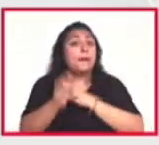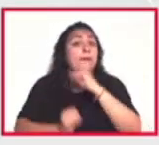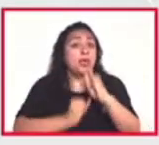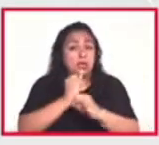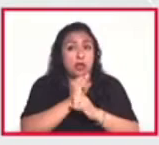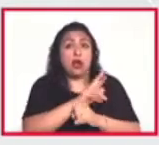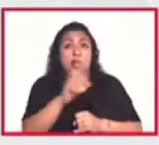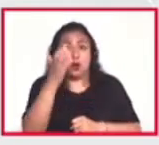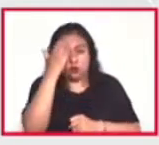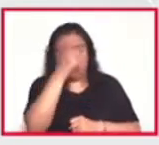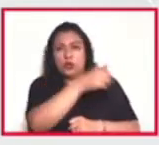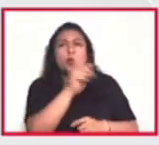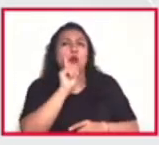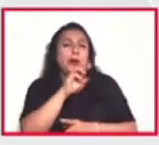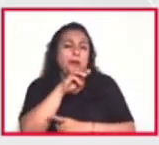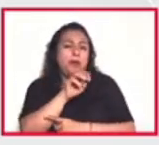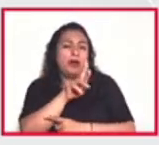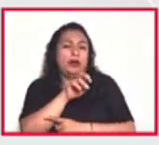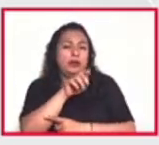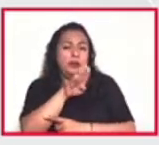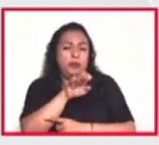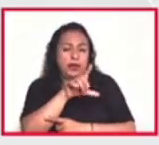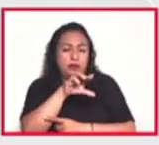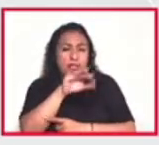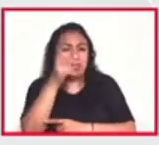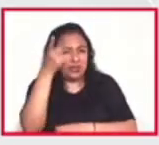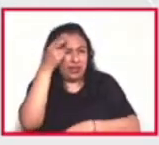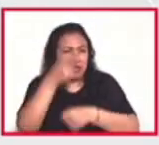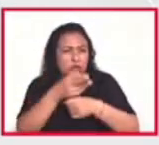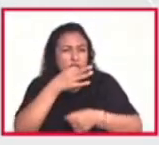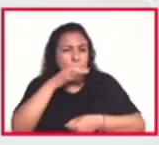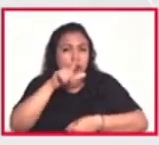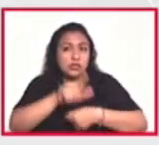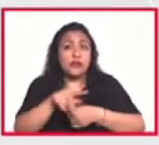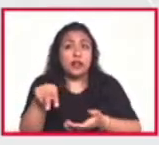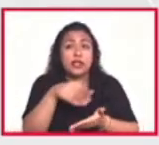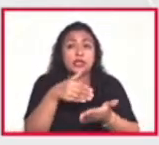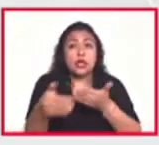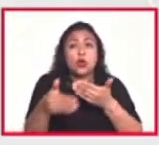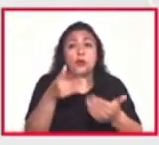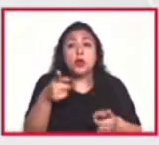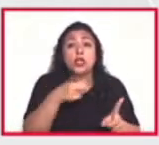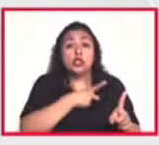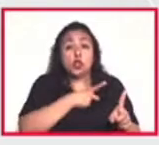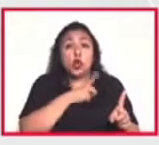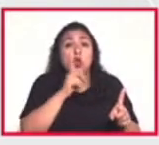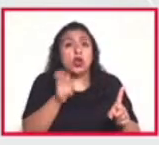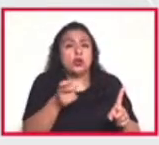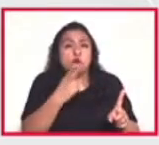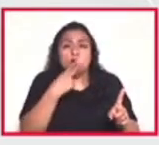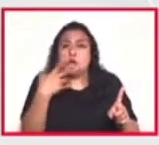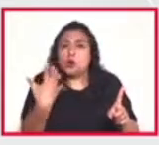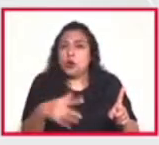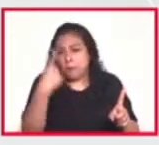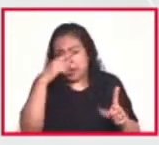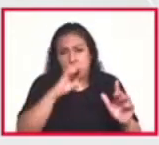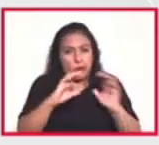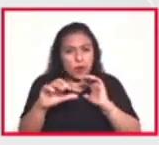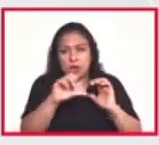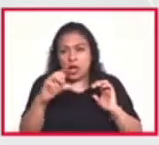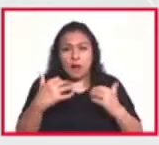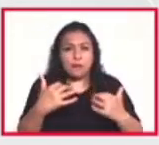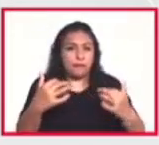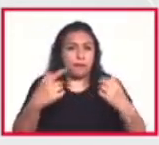Maribel Mitchell, directora del festival, la danza contemporánea con un intérprete solista es un medio privilegiado para comunicar al público,